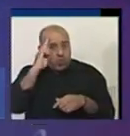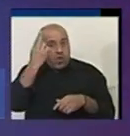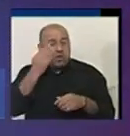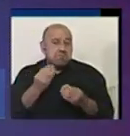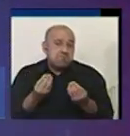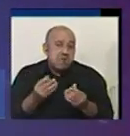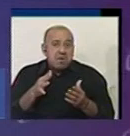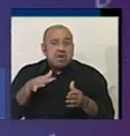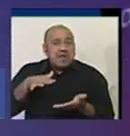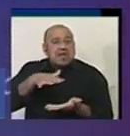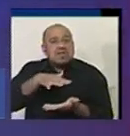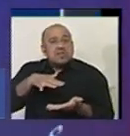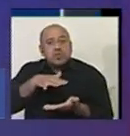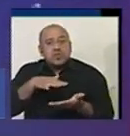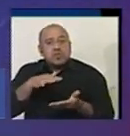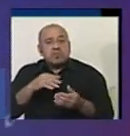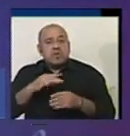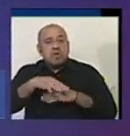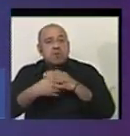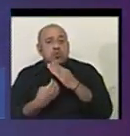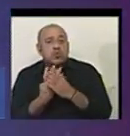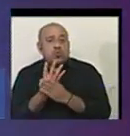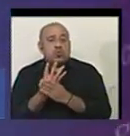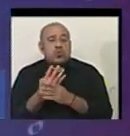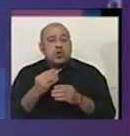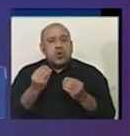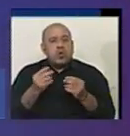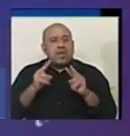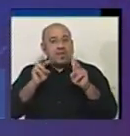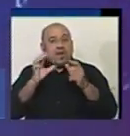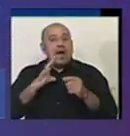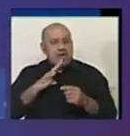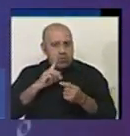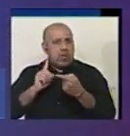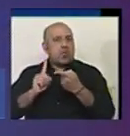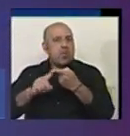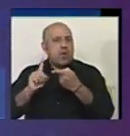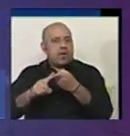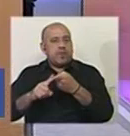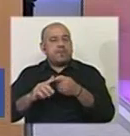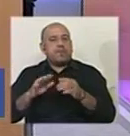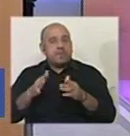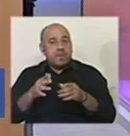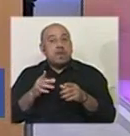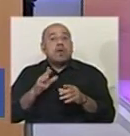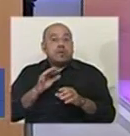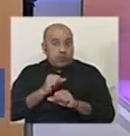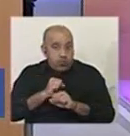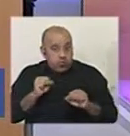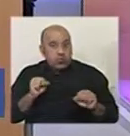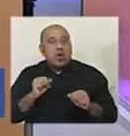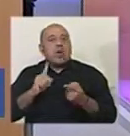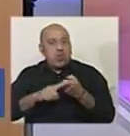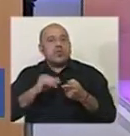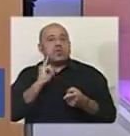la región en general por el tema de esta tregua que se suscitó o que se, de alguna